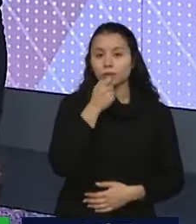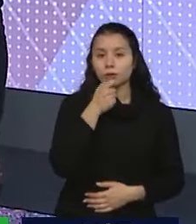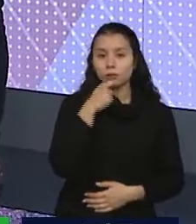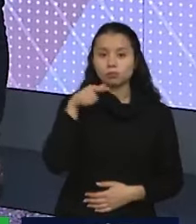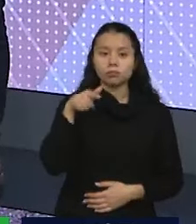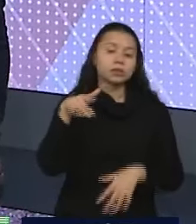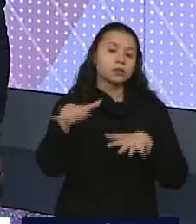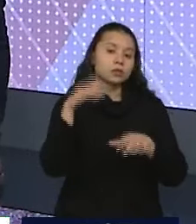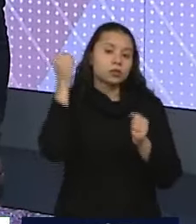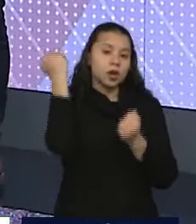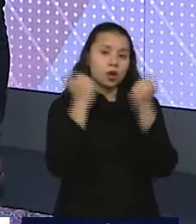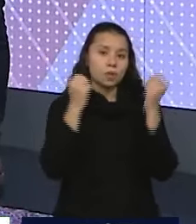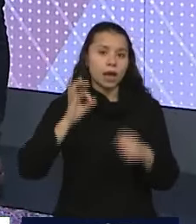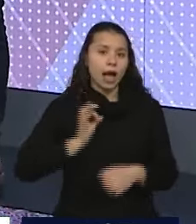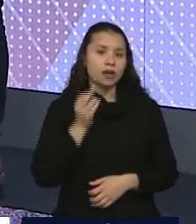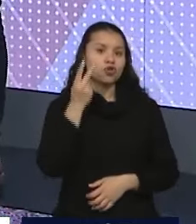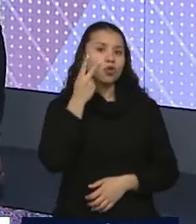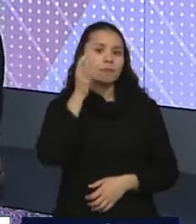económica en el 2025?